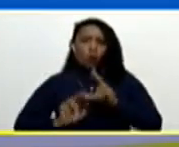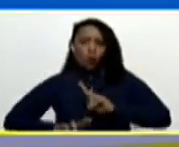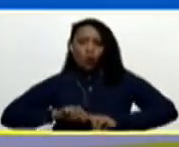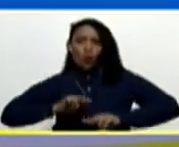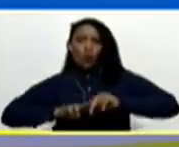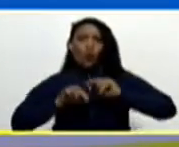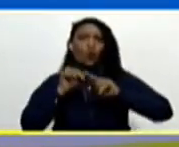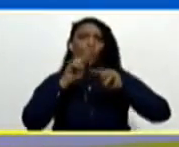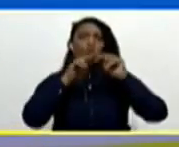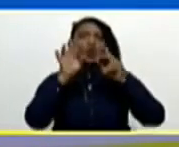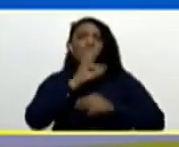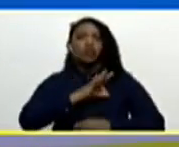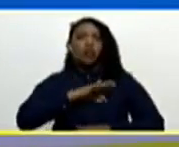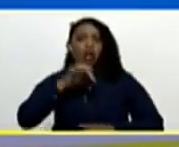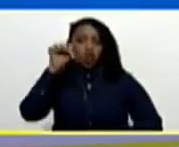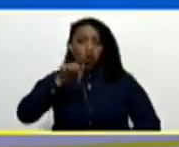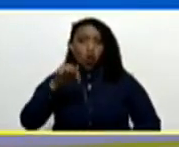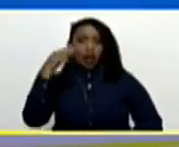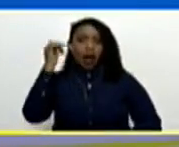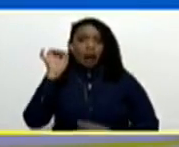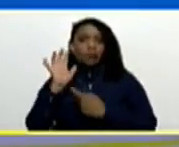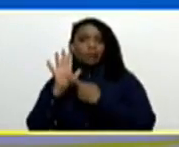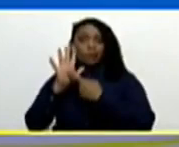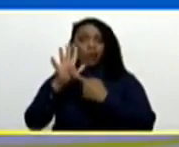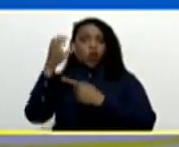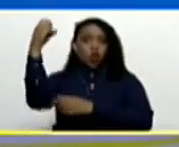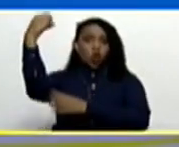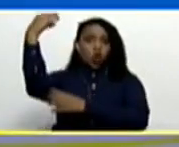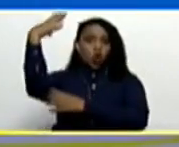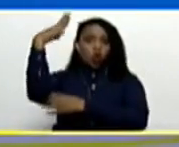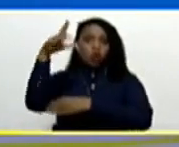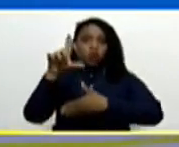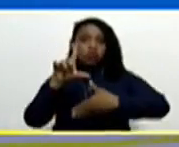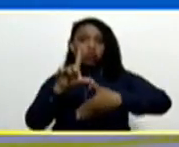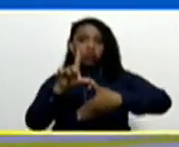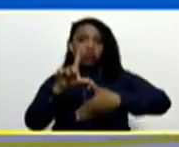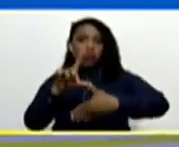este socialismo que hoy ilumina a nuestra América Latina.